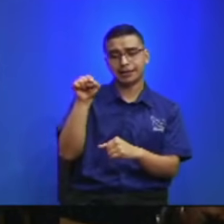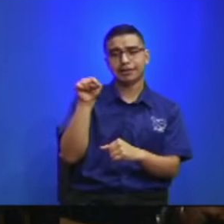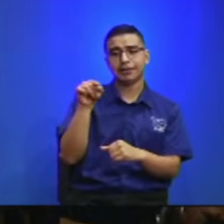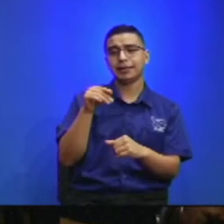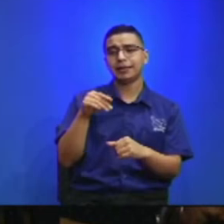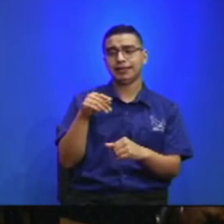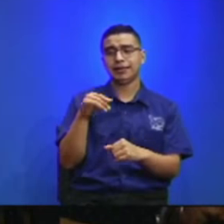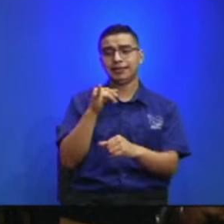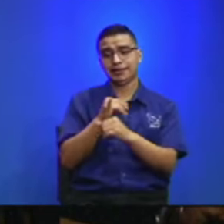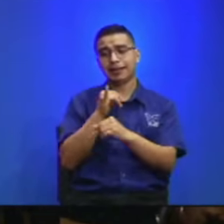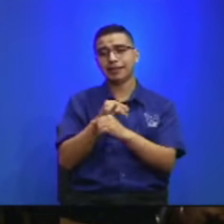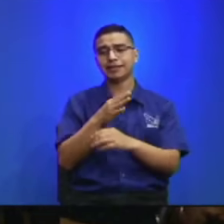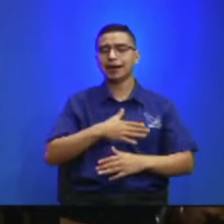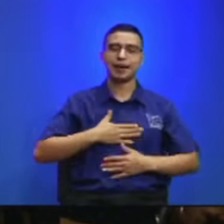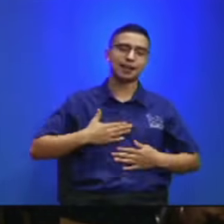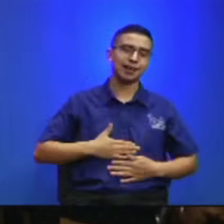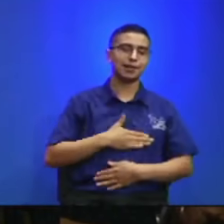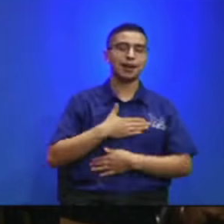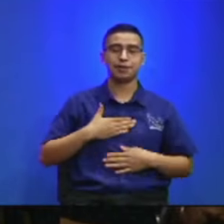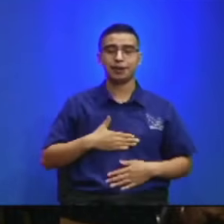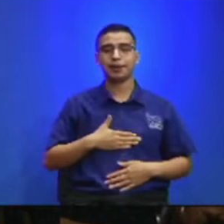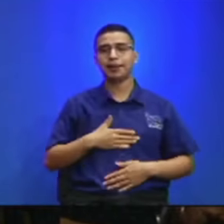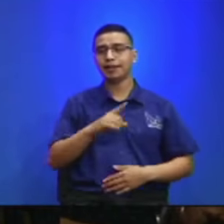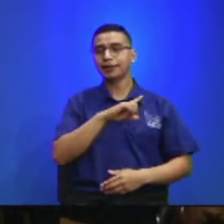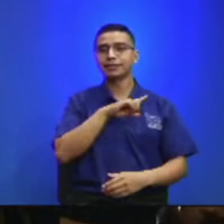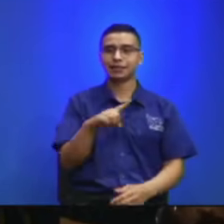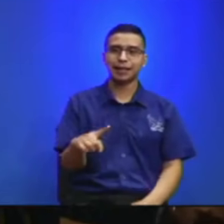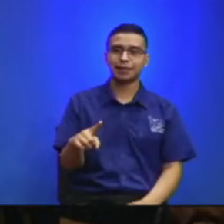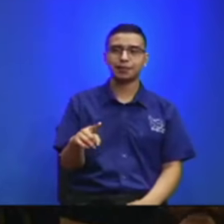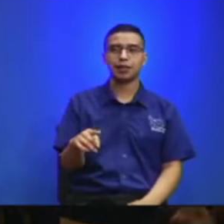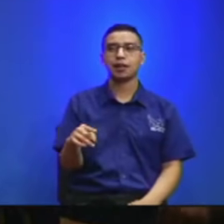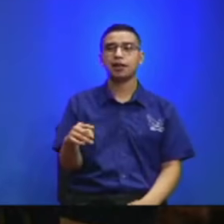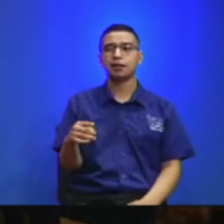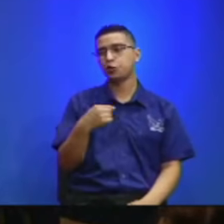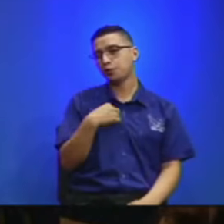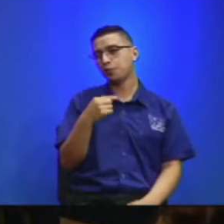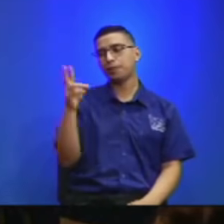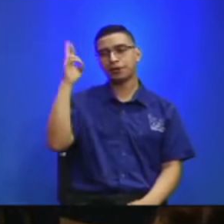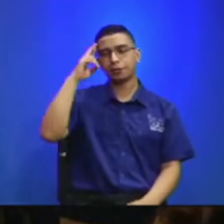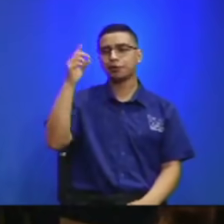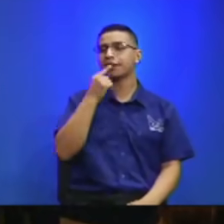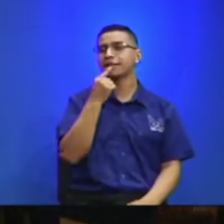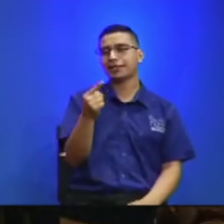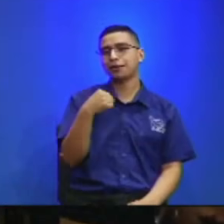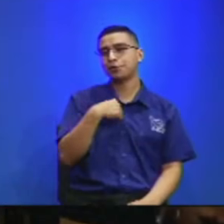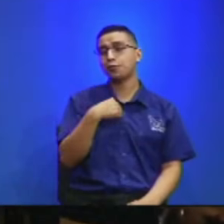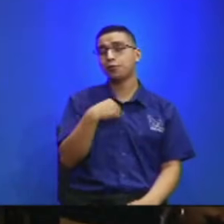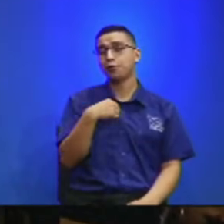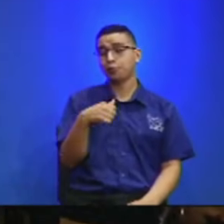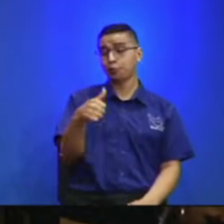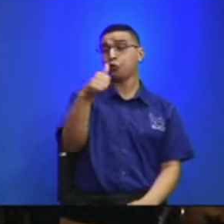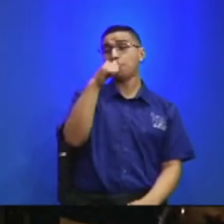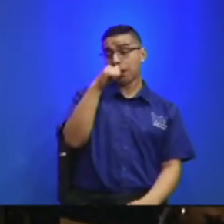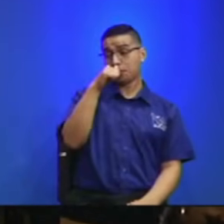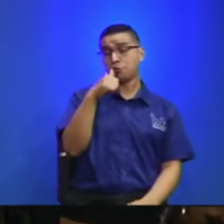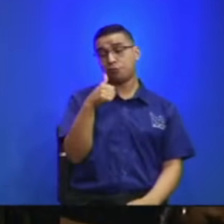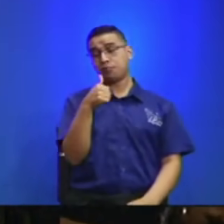por contra también me siento feliz a fueron las cantina me siento feliz yo decía y es cierto